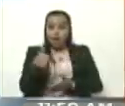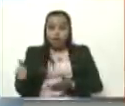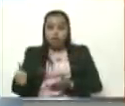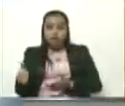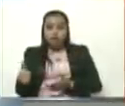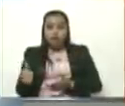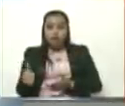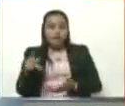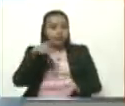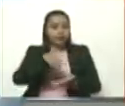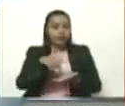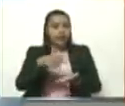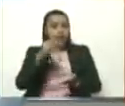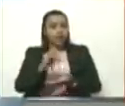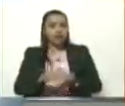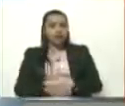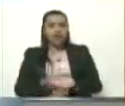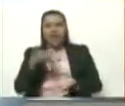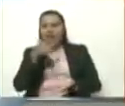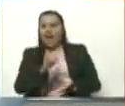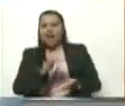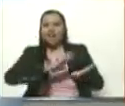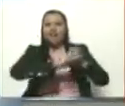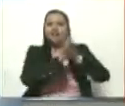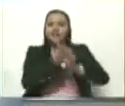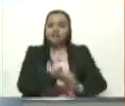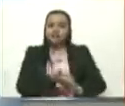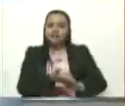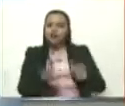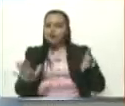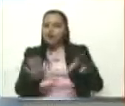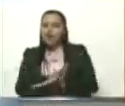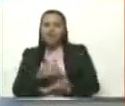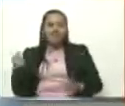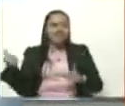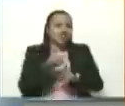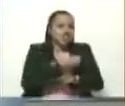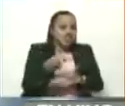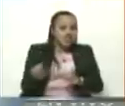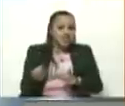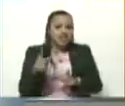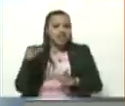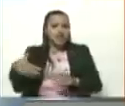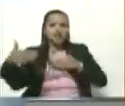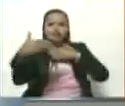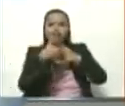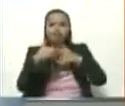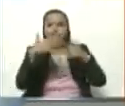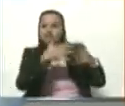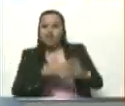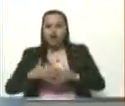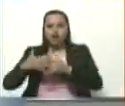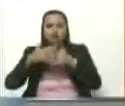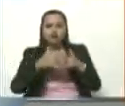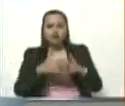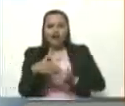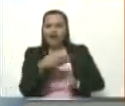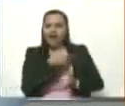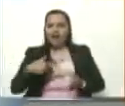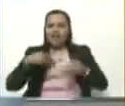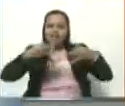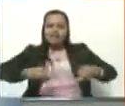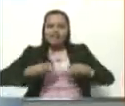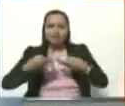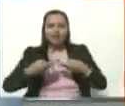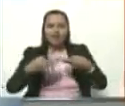da una estocada a la violencia a la agresión imperial a los intentos de